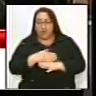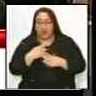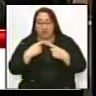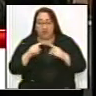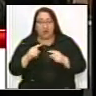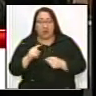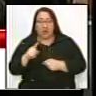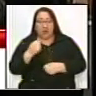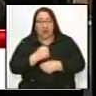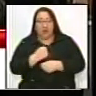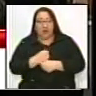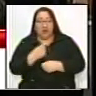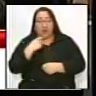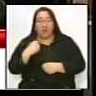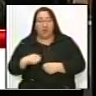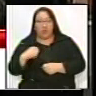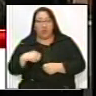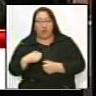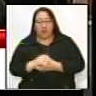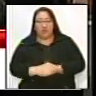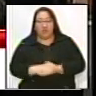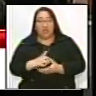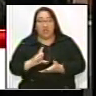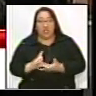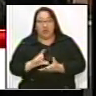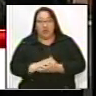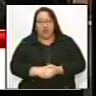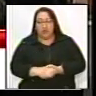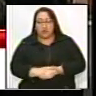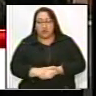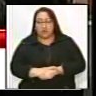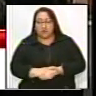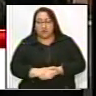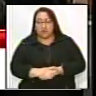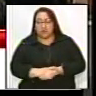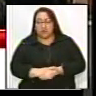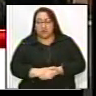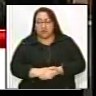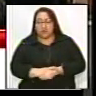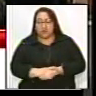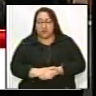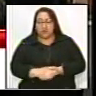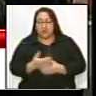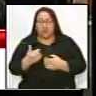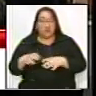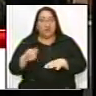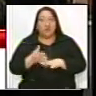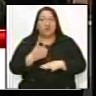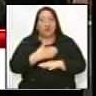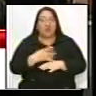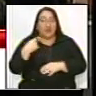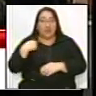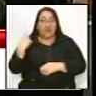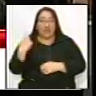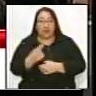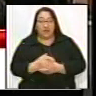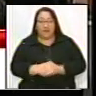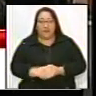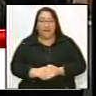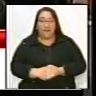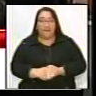ex funcionario de la Municipalidad Metropolitana de Lima. Se le ha hecho una denuncia